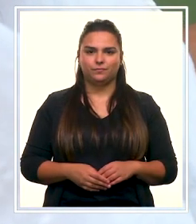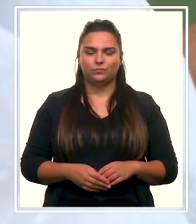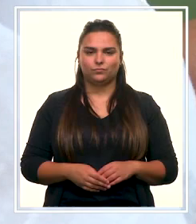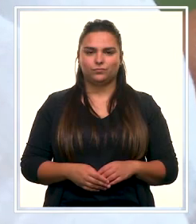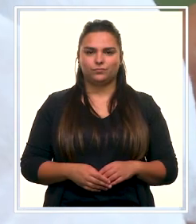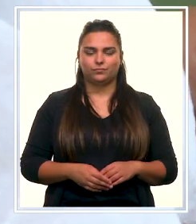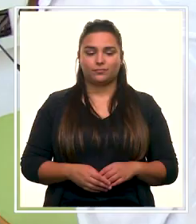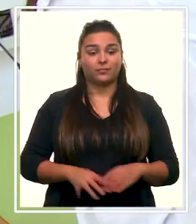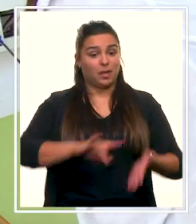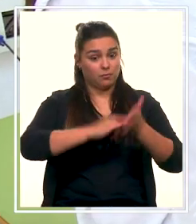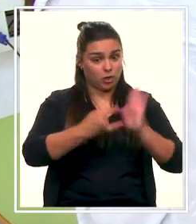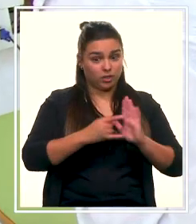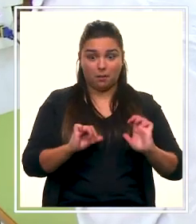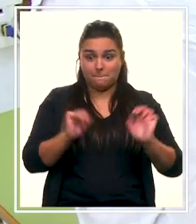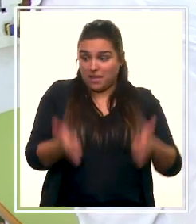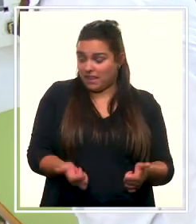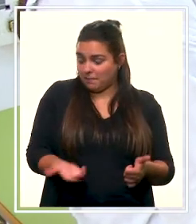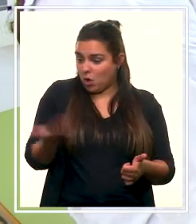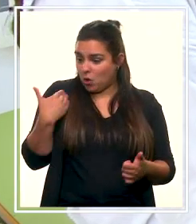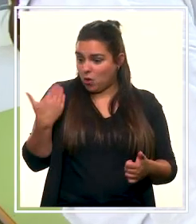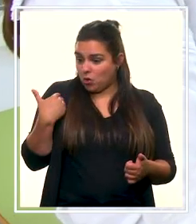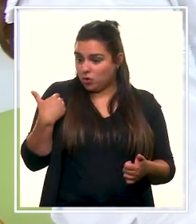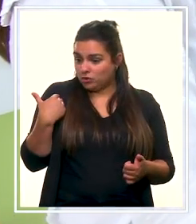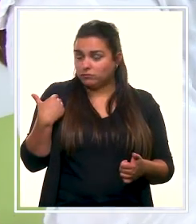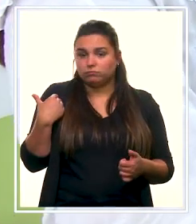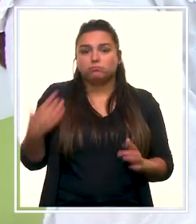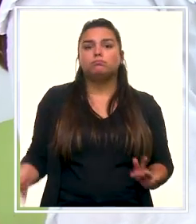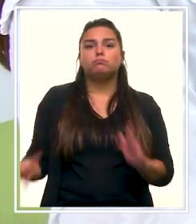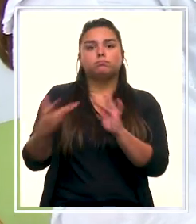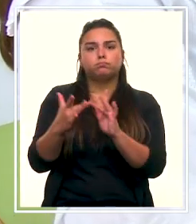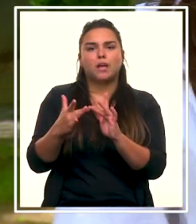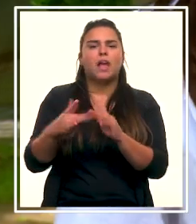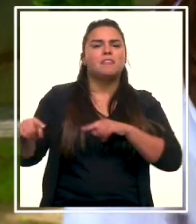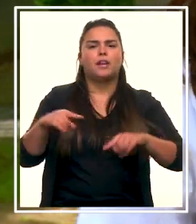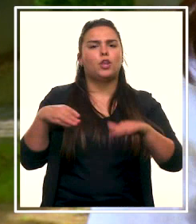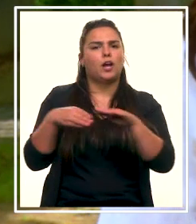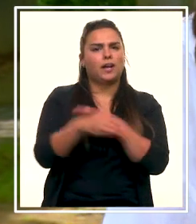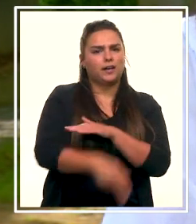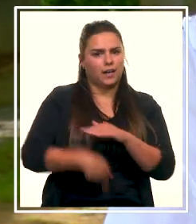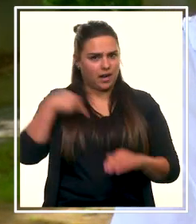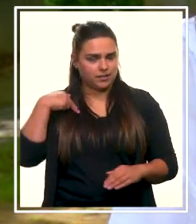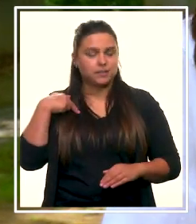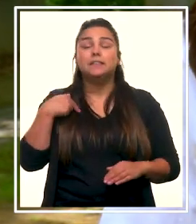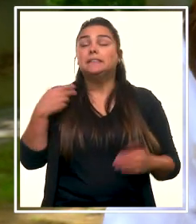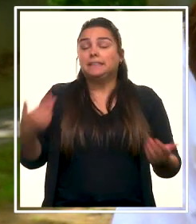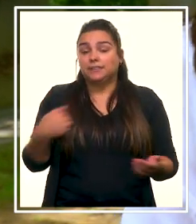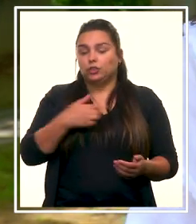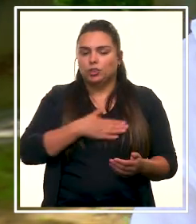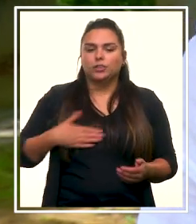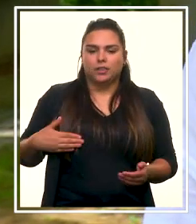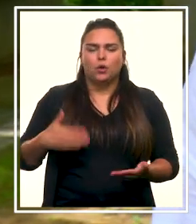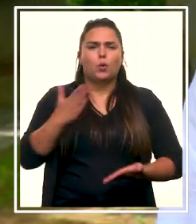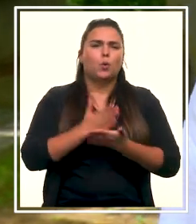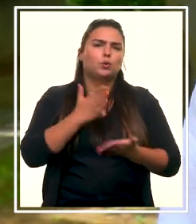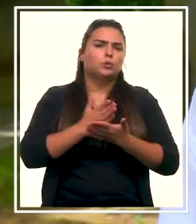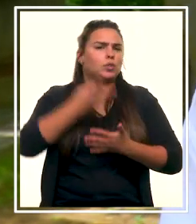Este proyecto lo comenzamos a gestar con la Dirección General de Accesibilidad y queríamos sacar un curso de